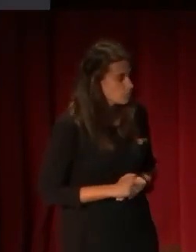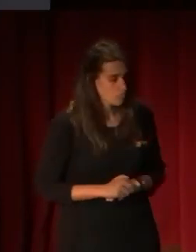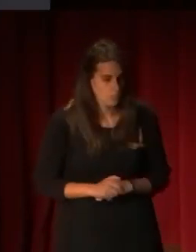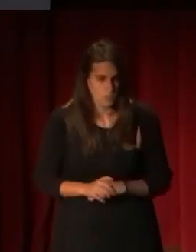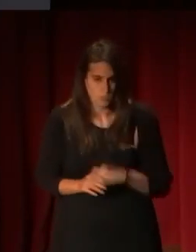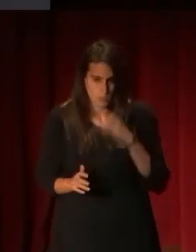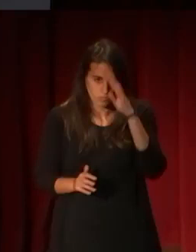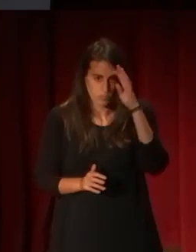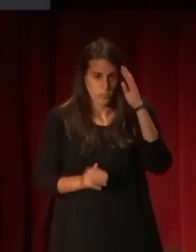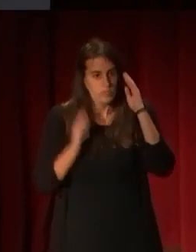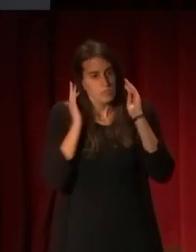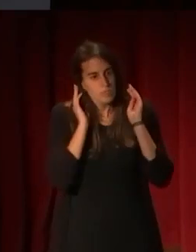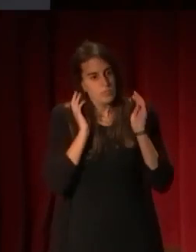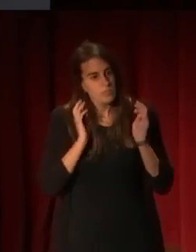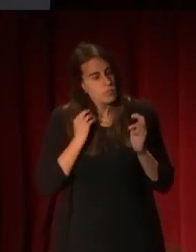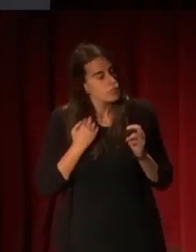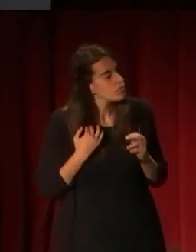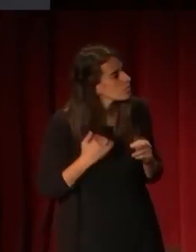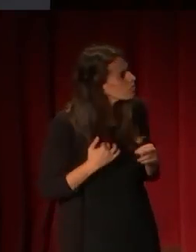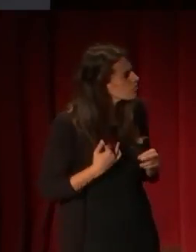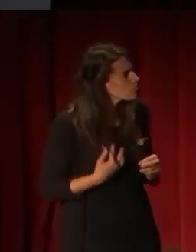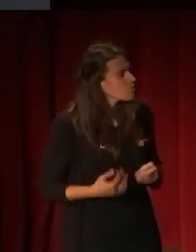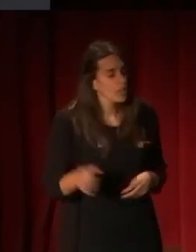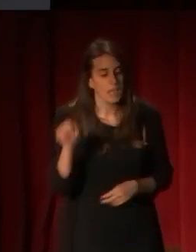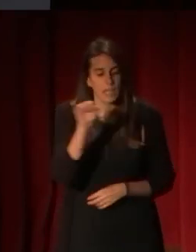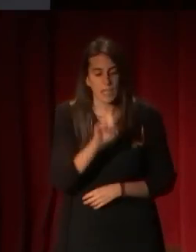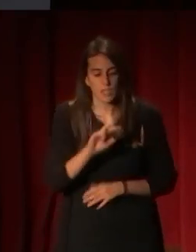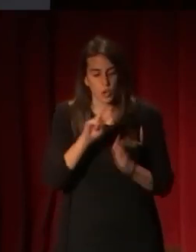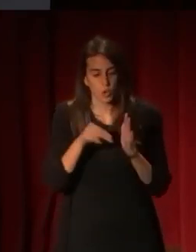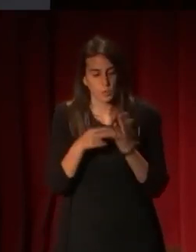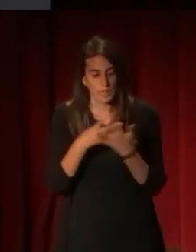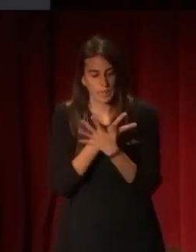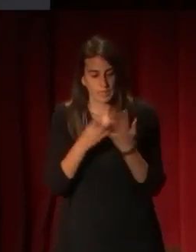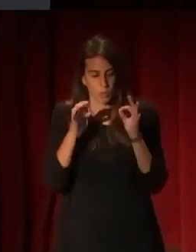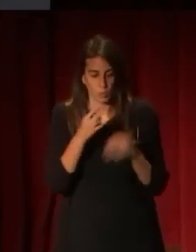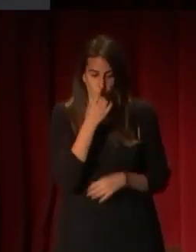conferencia ante ustedes en el año 2017